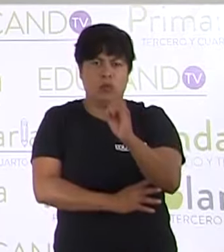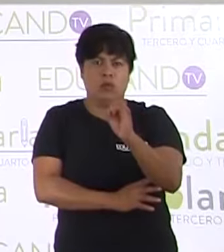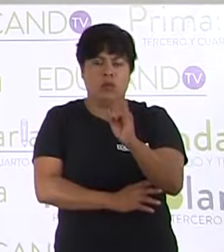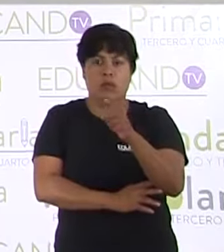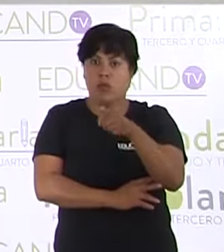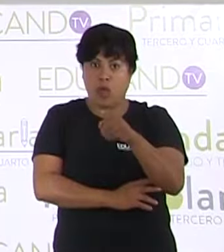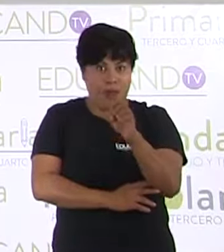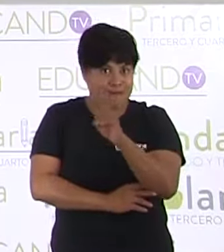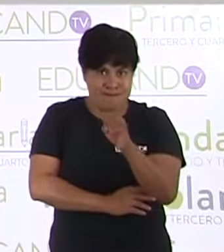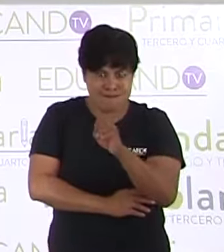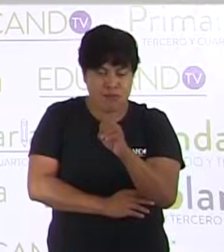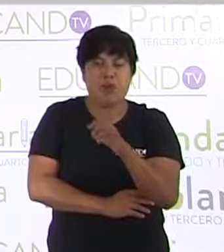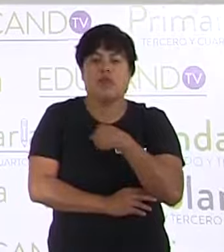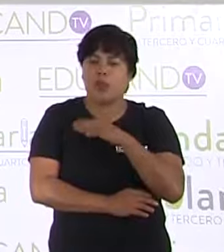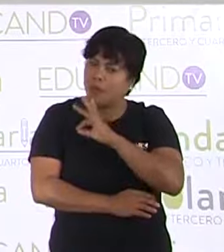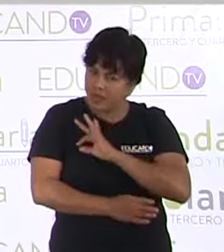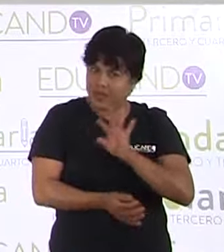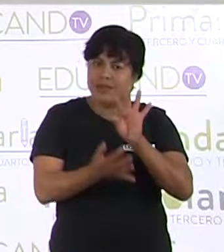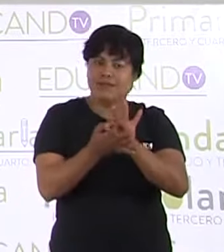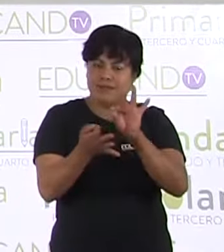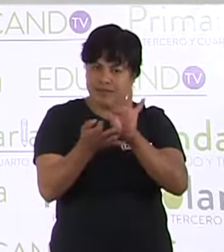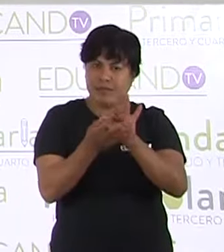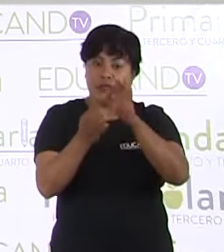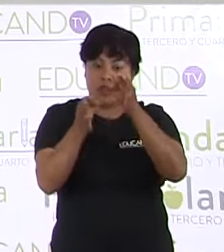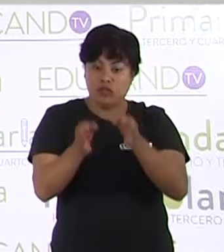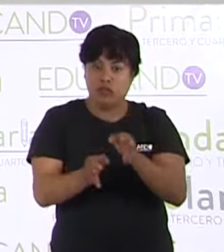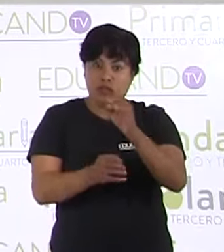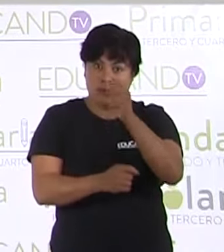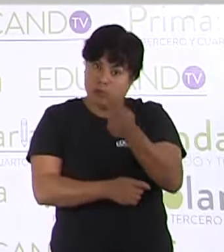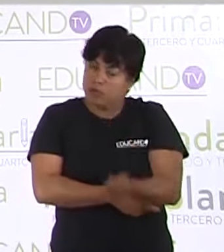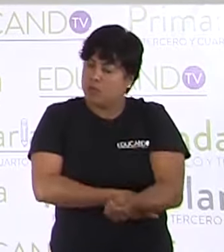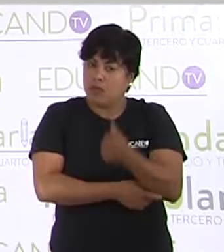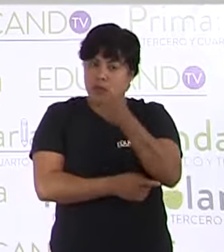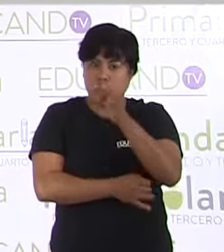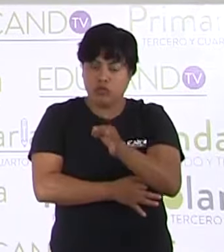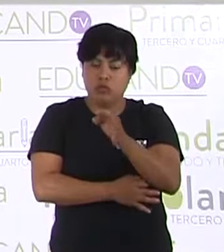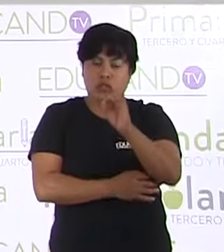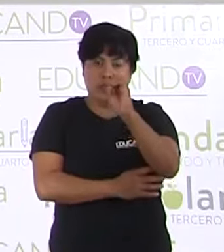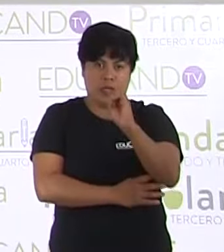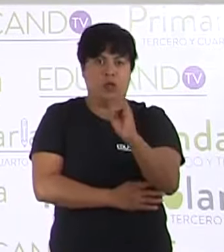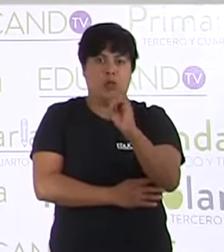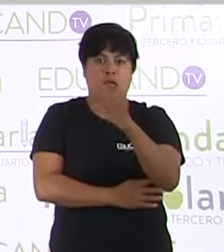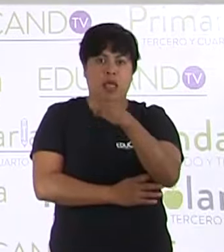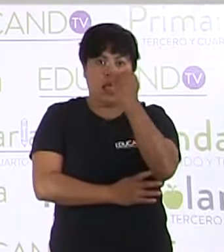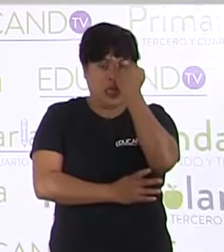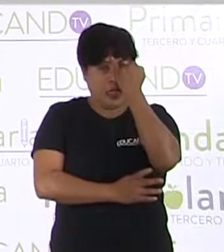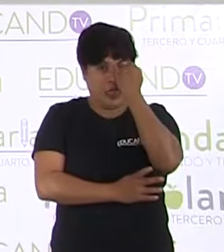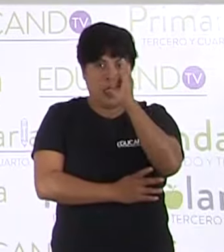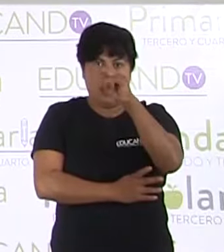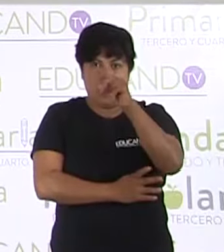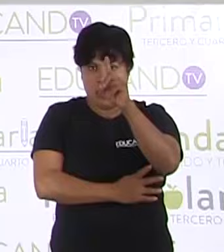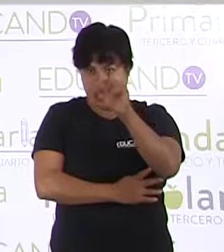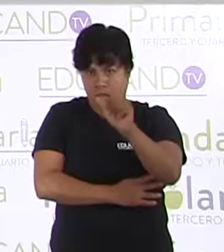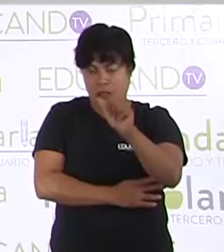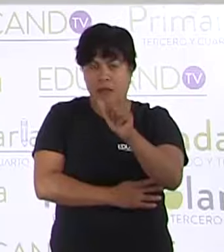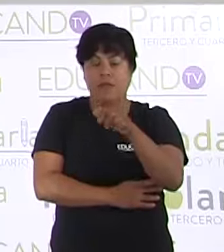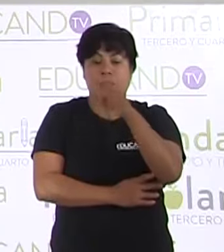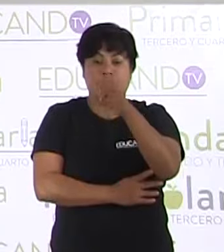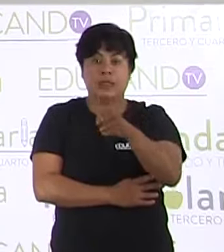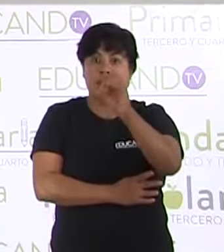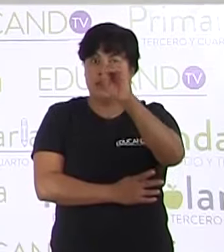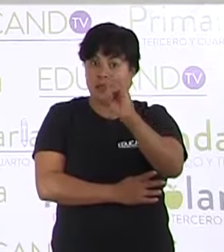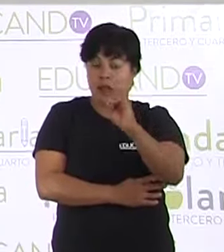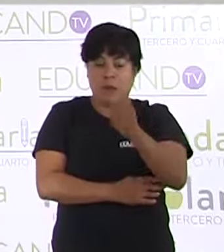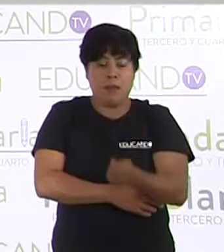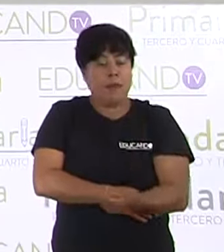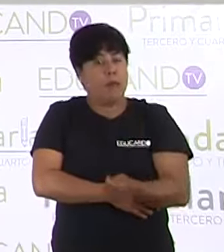se lo han preguntado yo les puedo contar que el origen del cero es de la India el cero la la